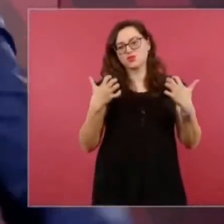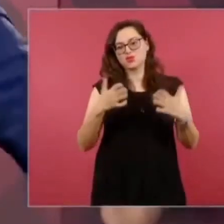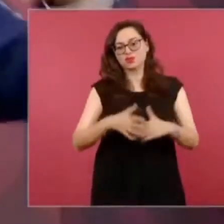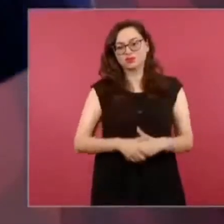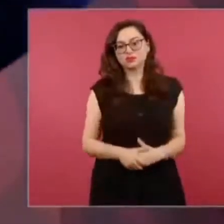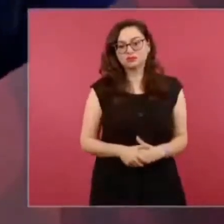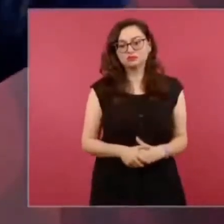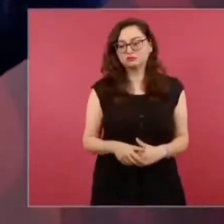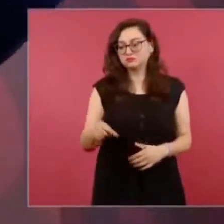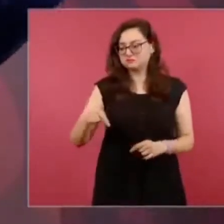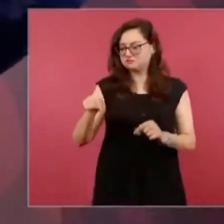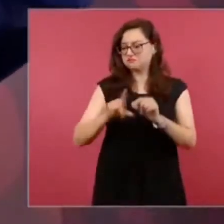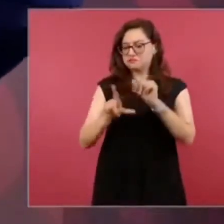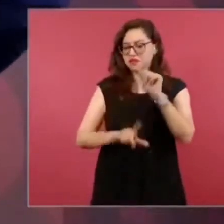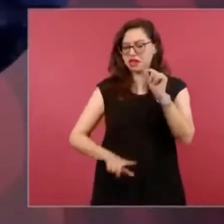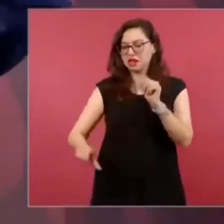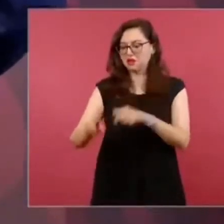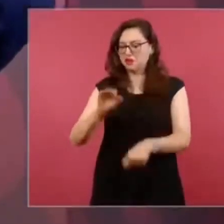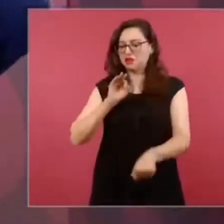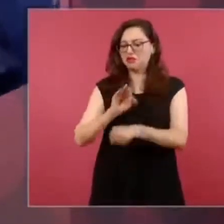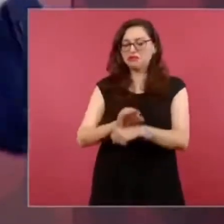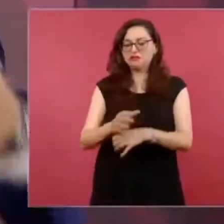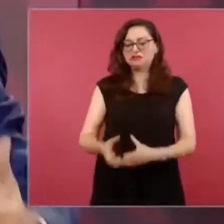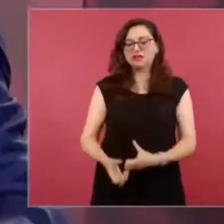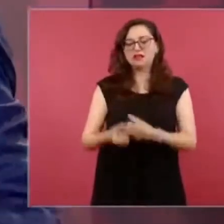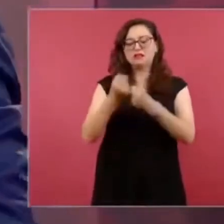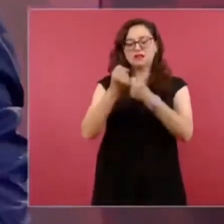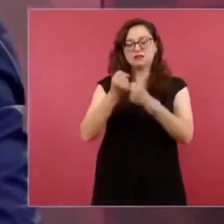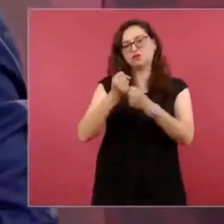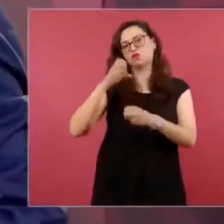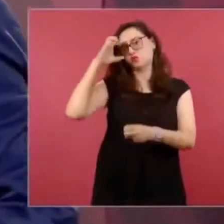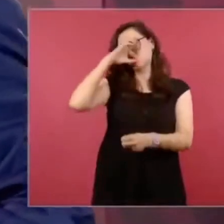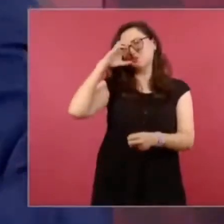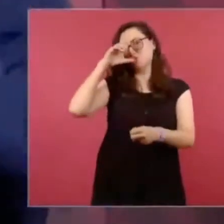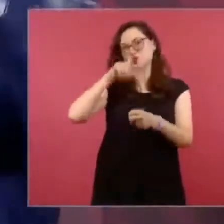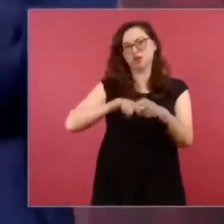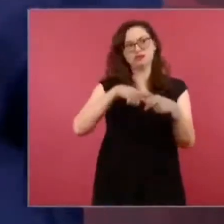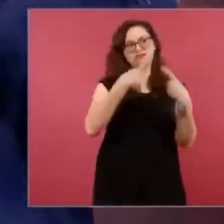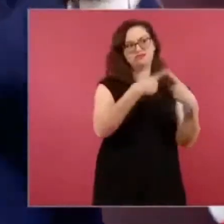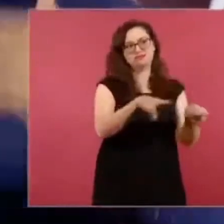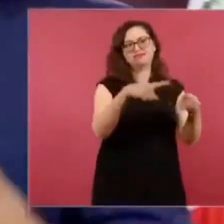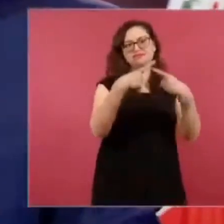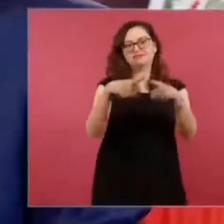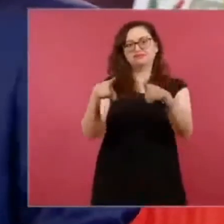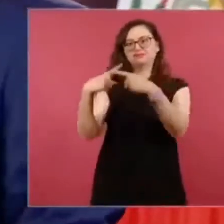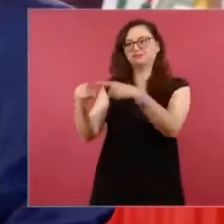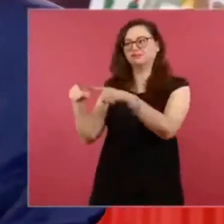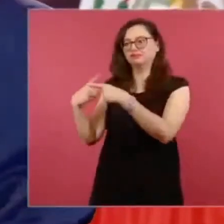Y eso es lo que nos tiene ahora en una